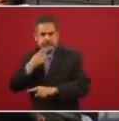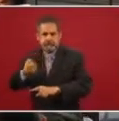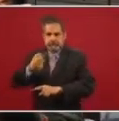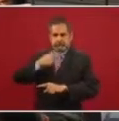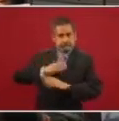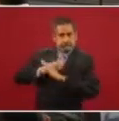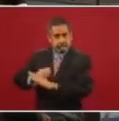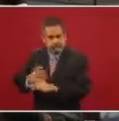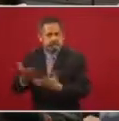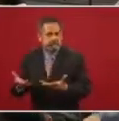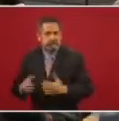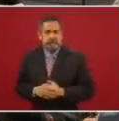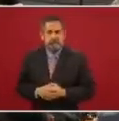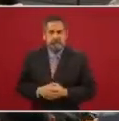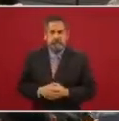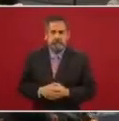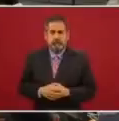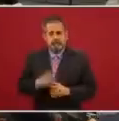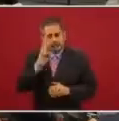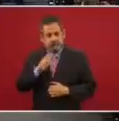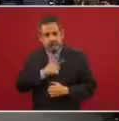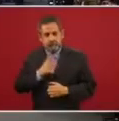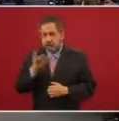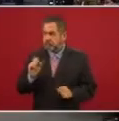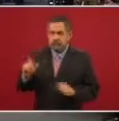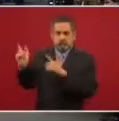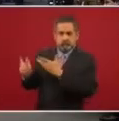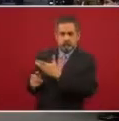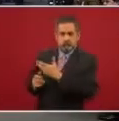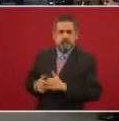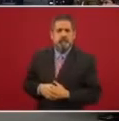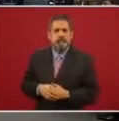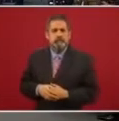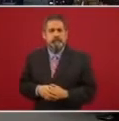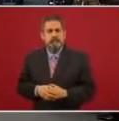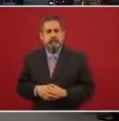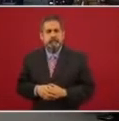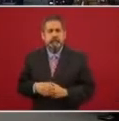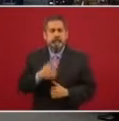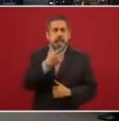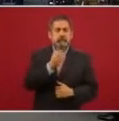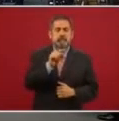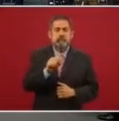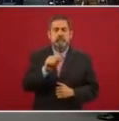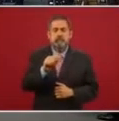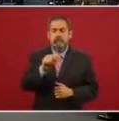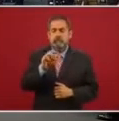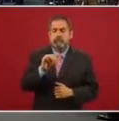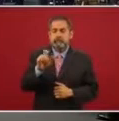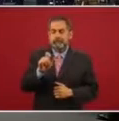con gusto le comento y a ver si es posible poner en el sitio gob.mx día 1 de coronavirus